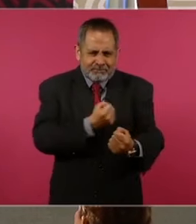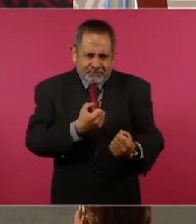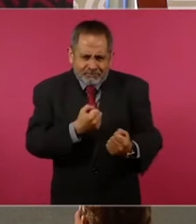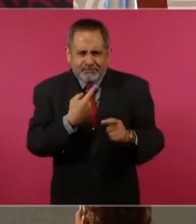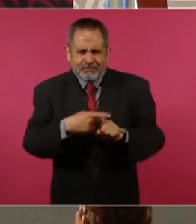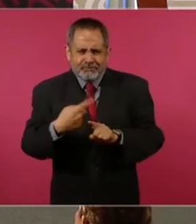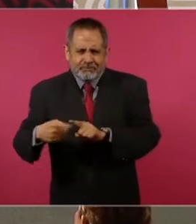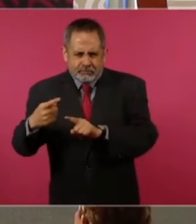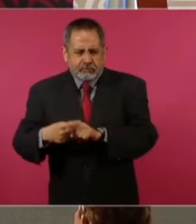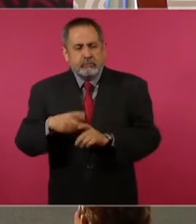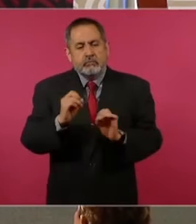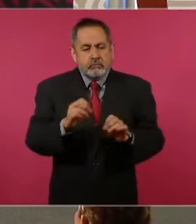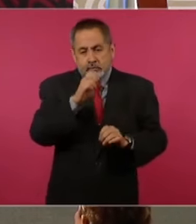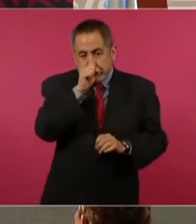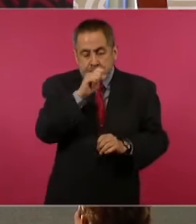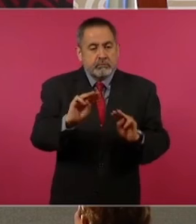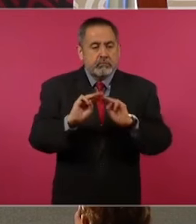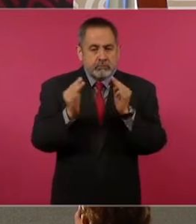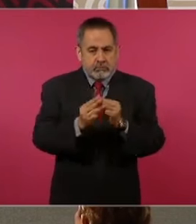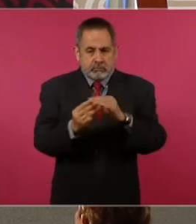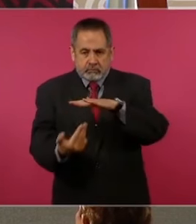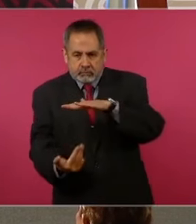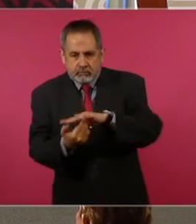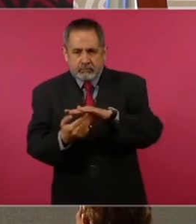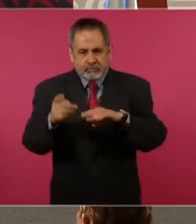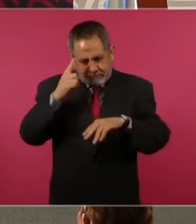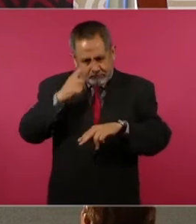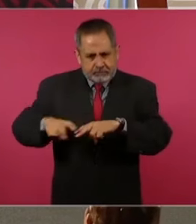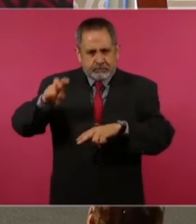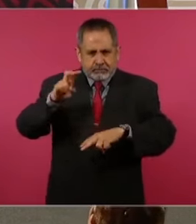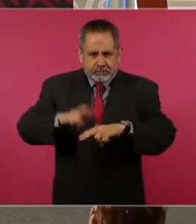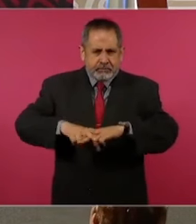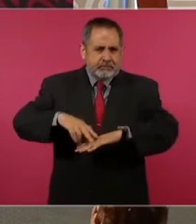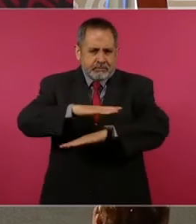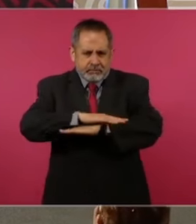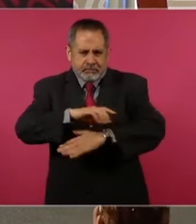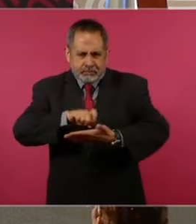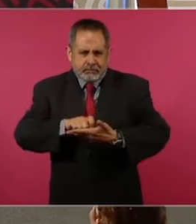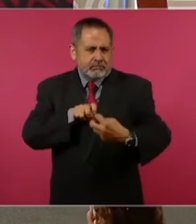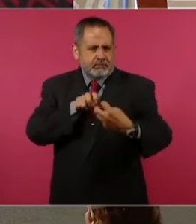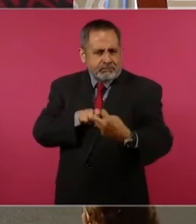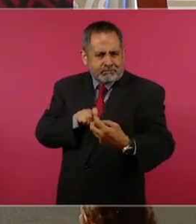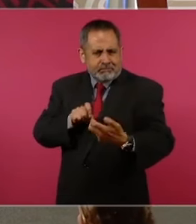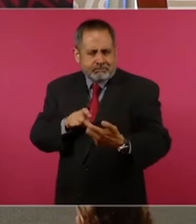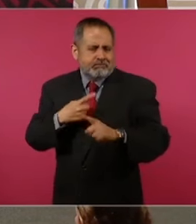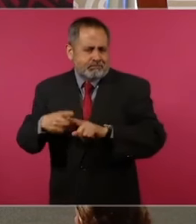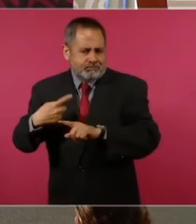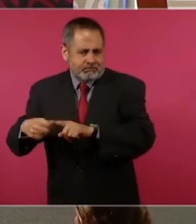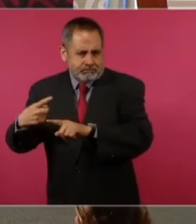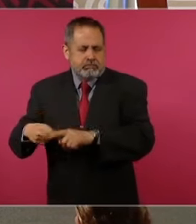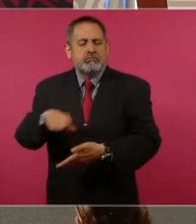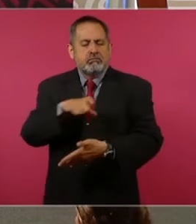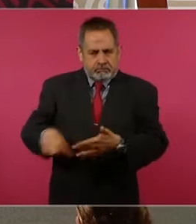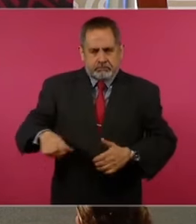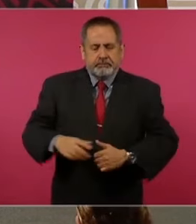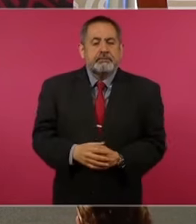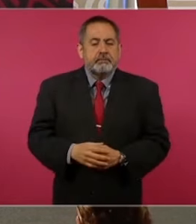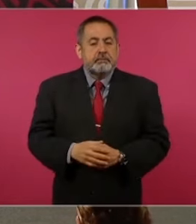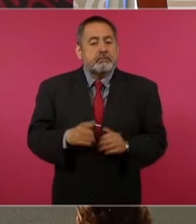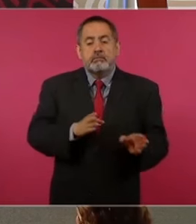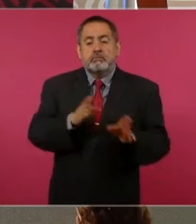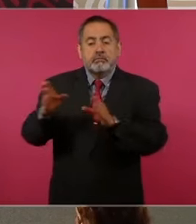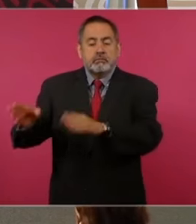mobiliario, una parte importante que tiene que ver con mesas de exploración, escritorios para interrogatorio. Y ahora vamos hasta Veracruz, allá está